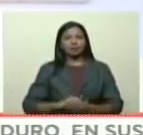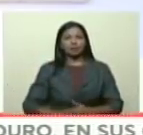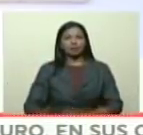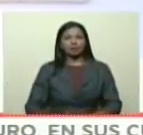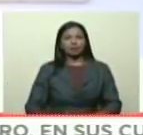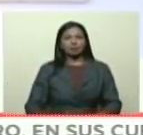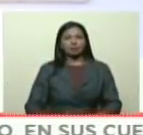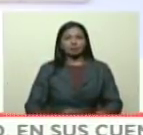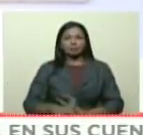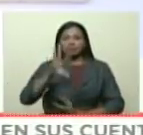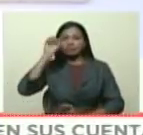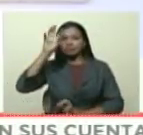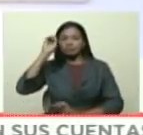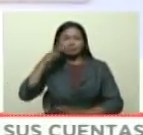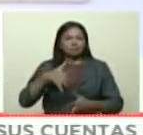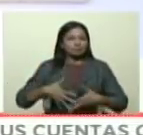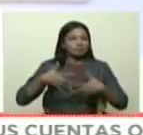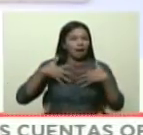el saber,